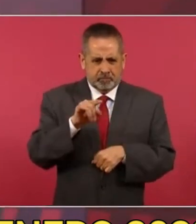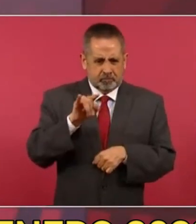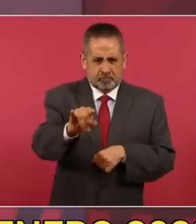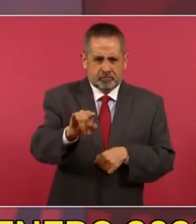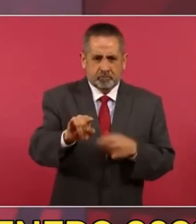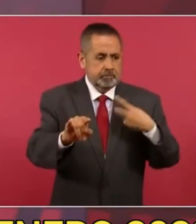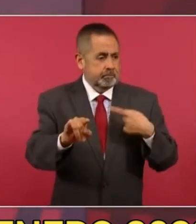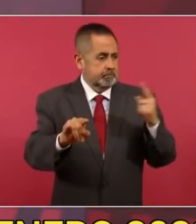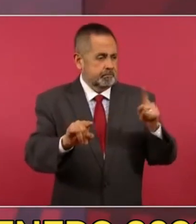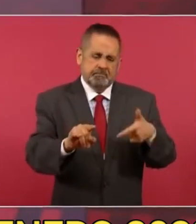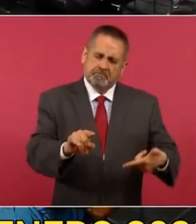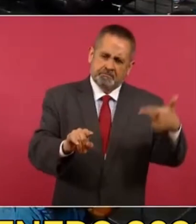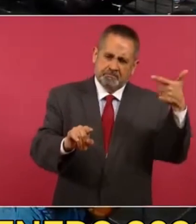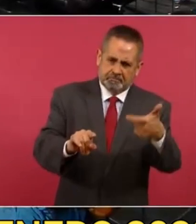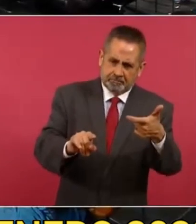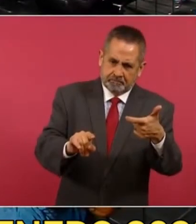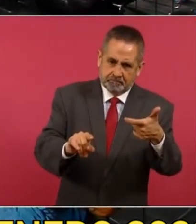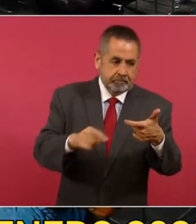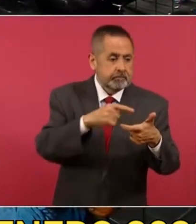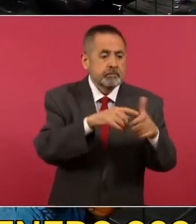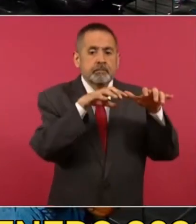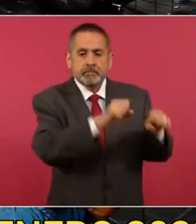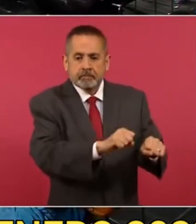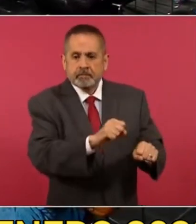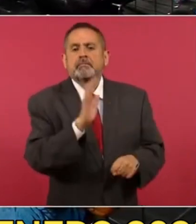A ver, ponga el Reforma.